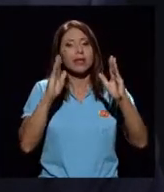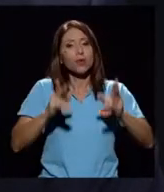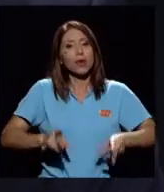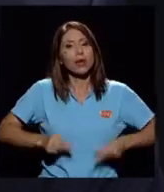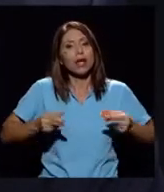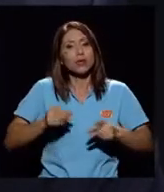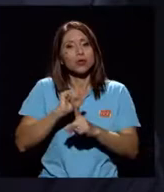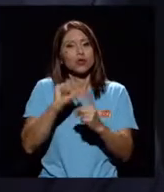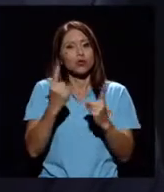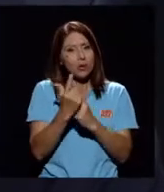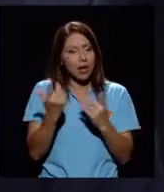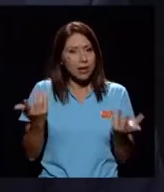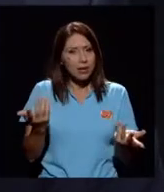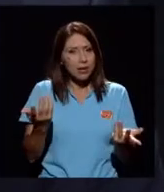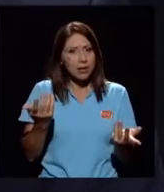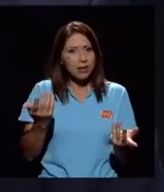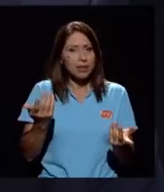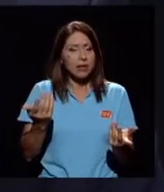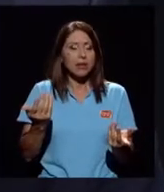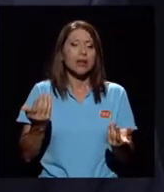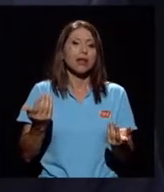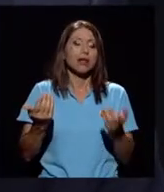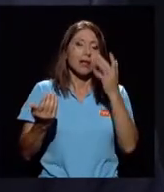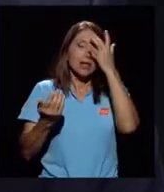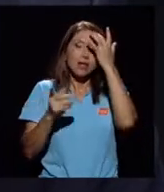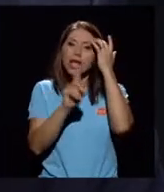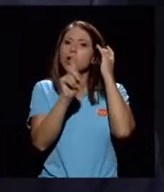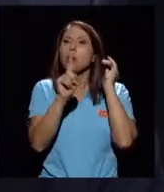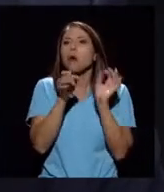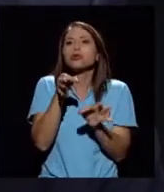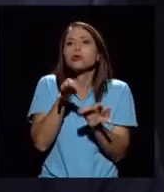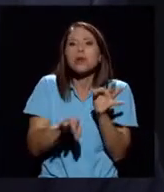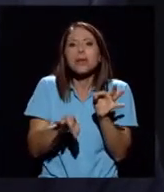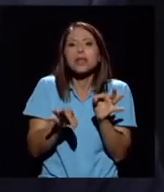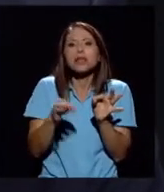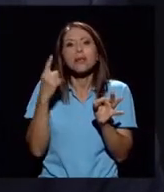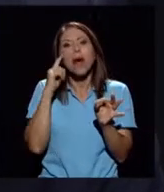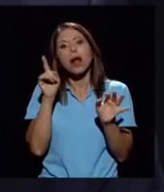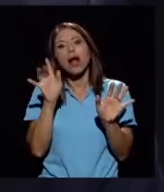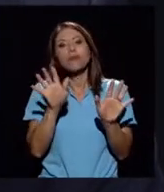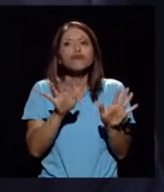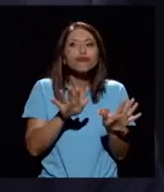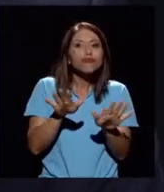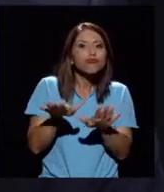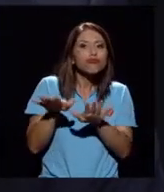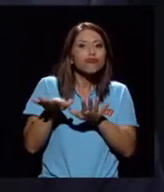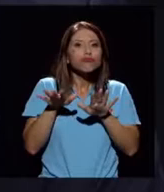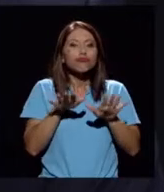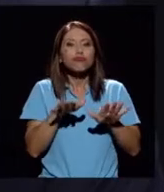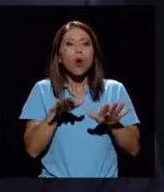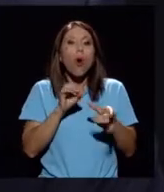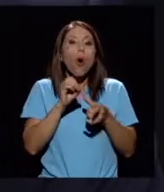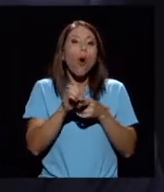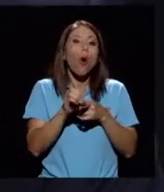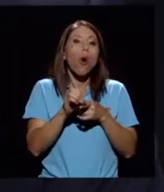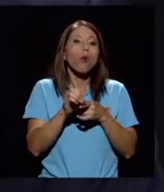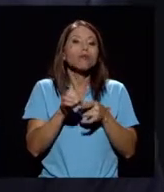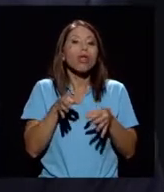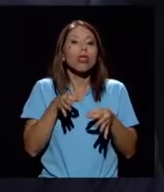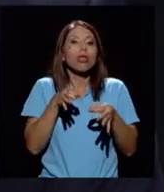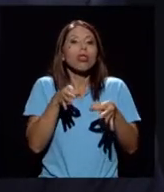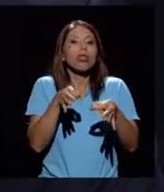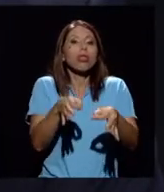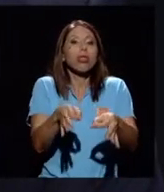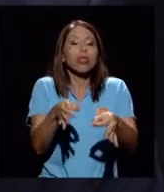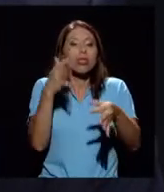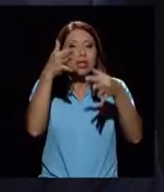uno esperaría que aumente que no sea simplemente para mantener las cosas como están o posponer las decisiones que yo creo que